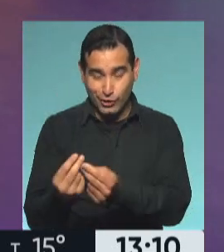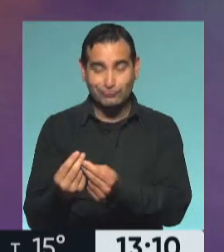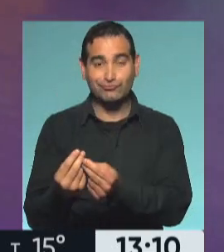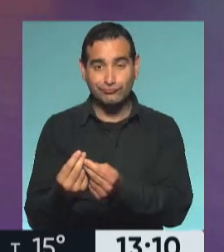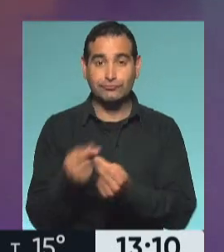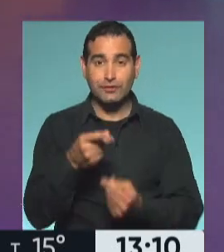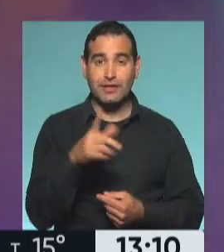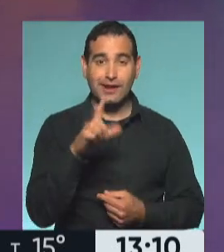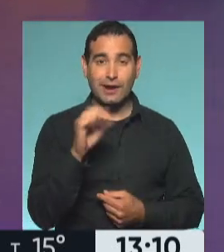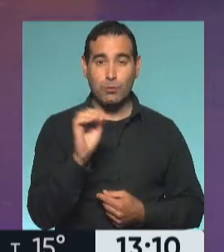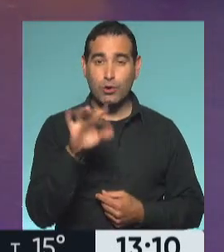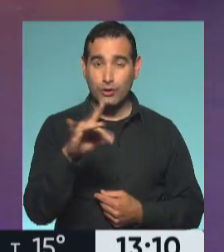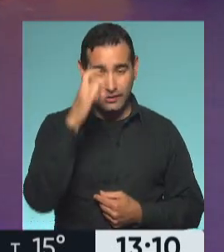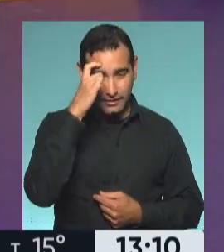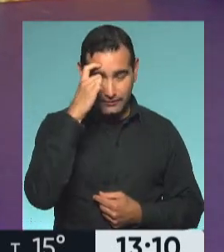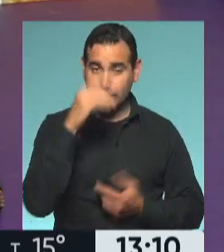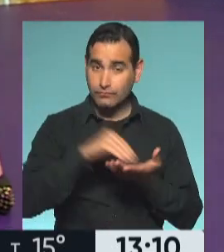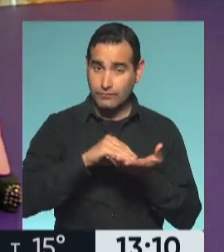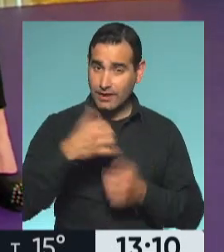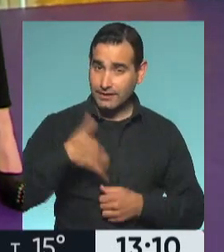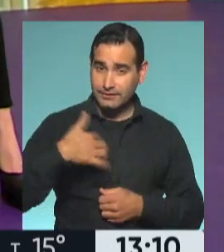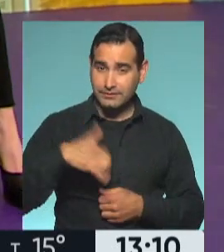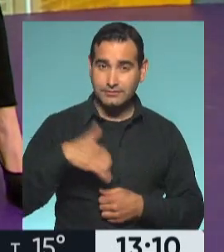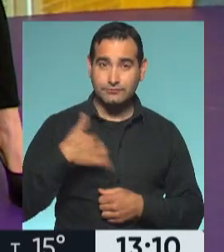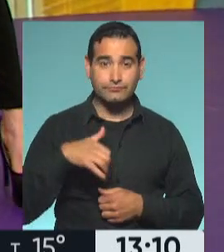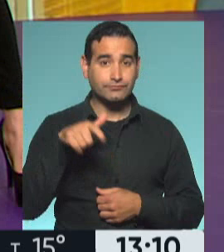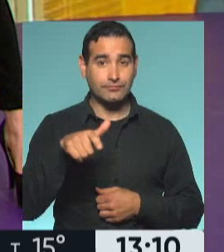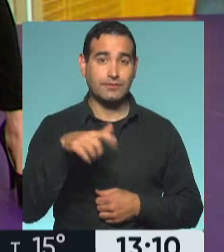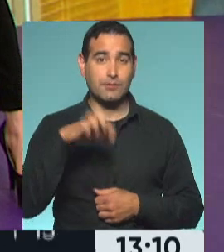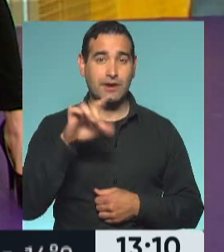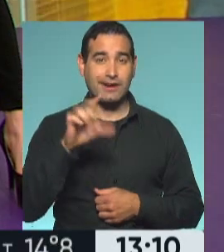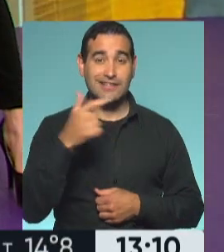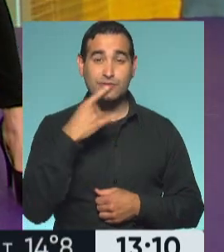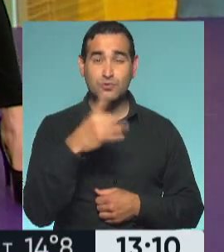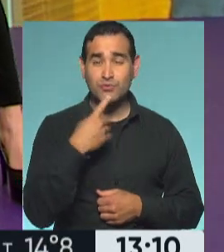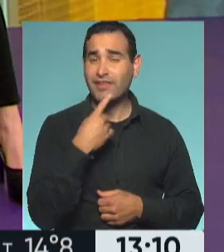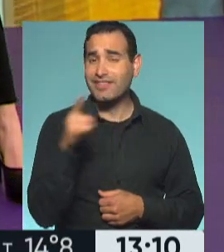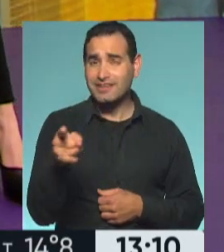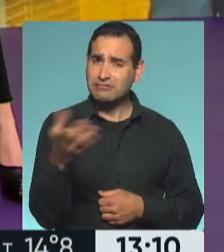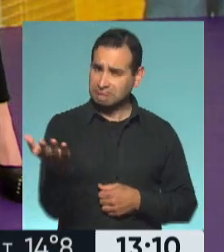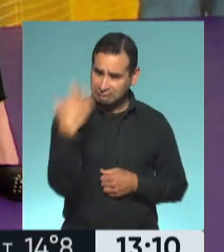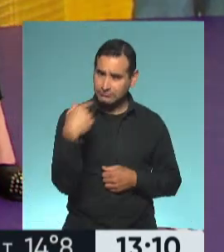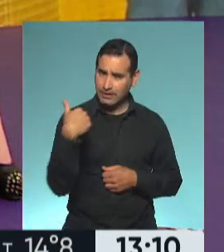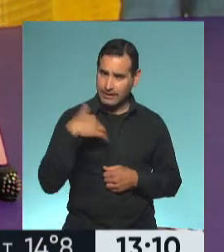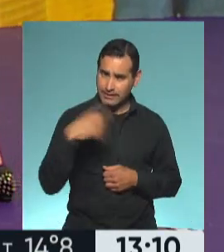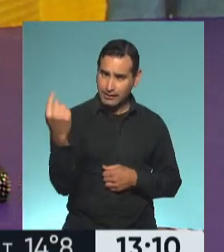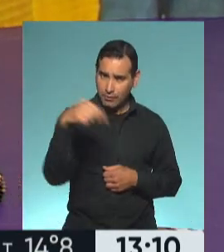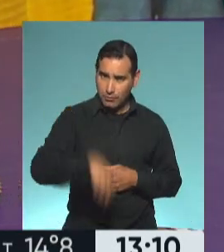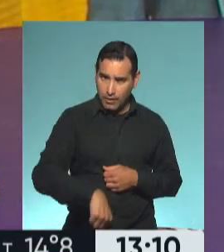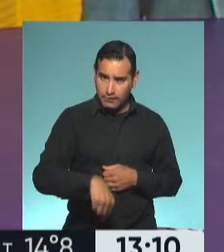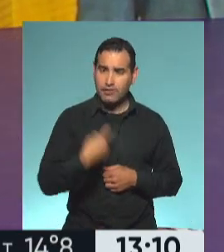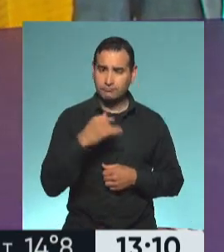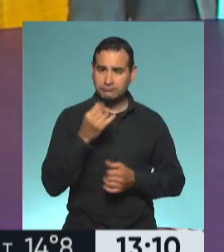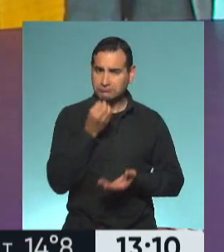habló Oscar Laborde, parlamentario argentino en el Parlasur. Le dijo a su par que vuelva a la República Argentina a